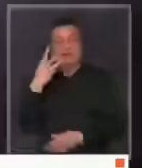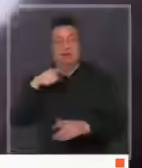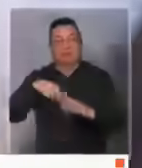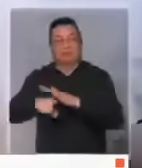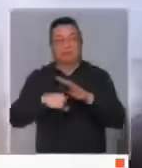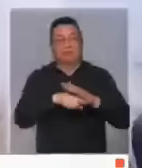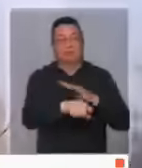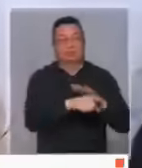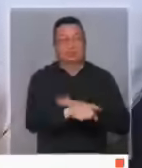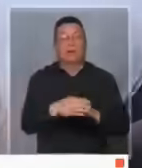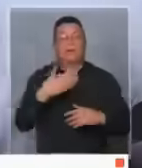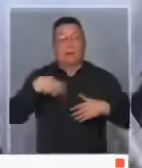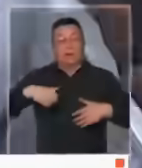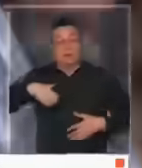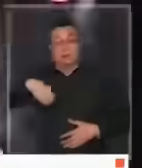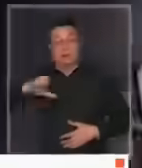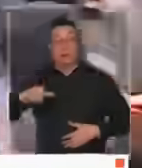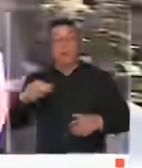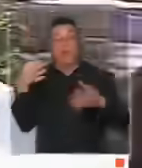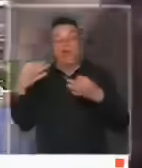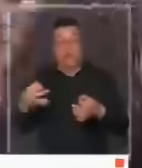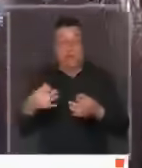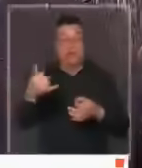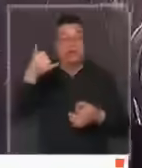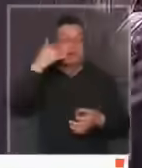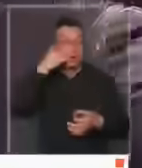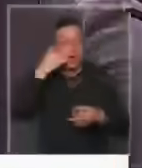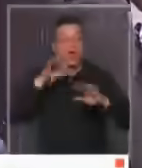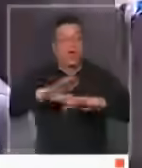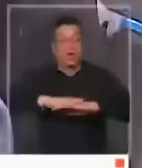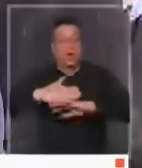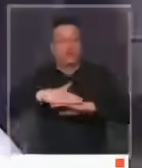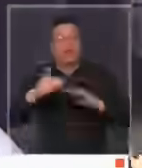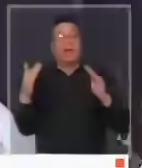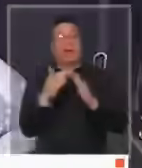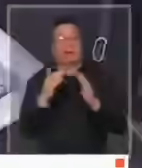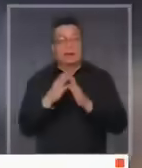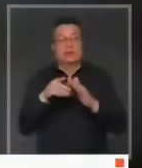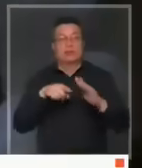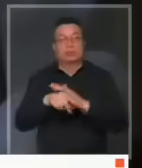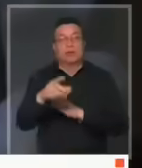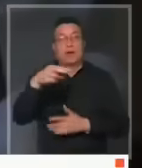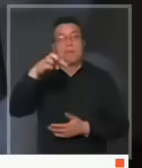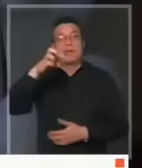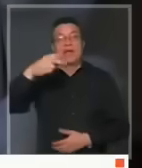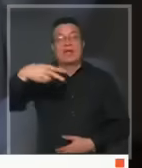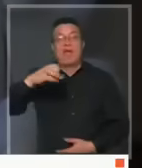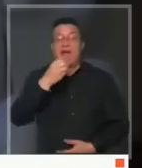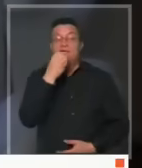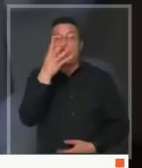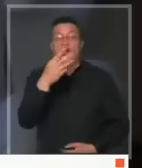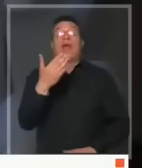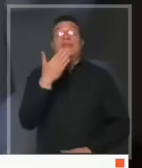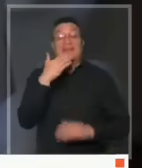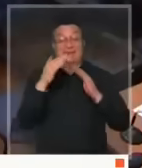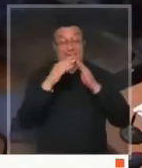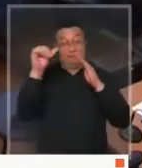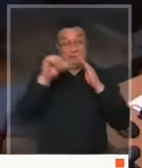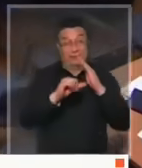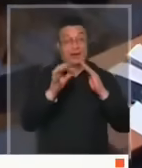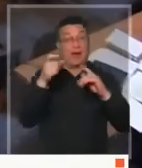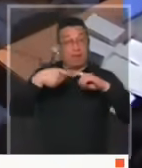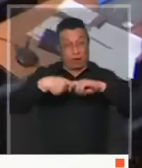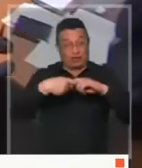paralelo, la PDI se llevaba documentos, celulares y computadores de su casa en Peñaflor, donde también cumple arresto domiciliario